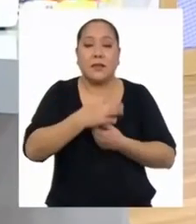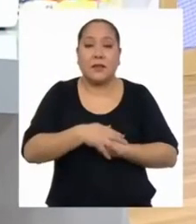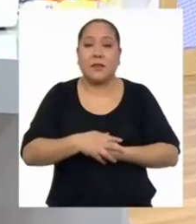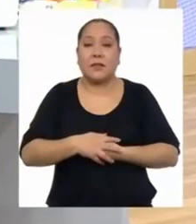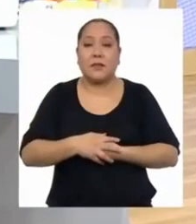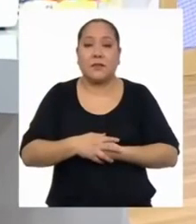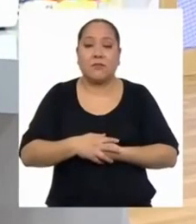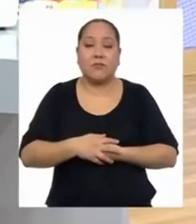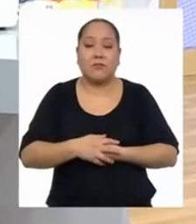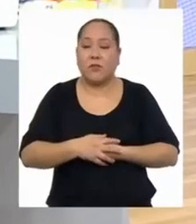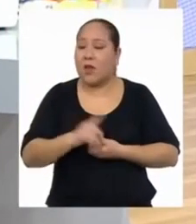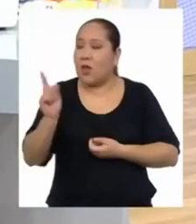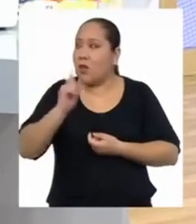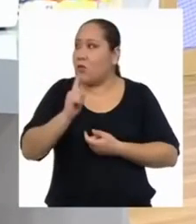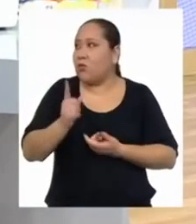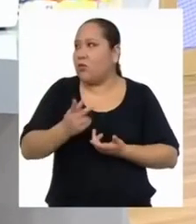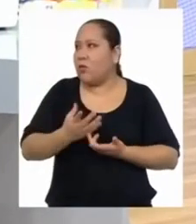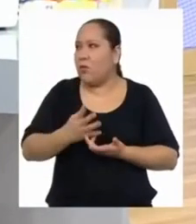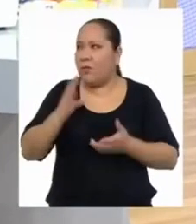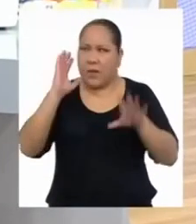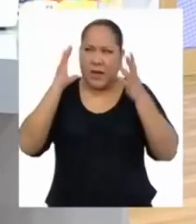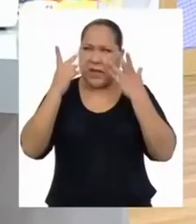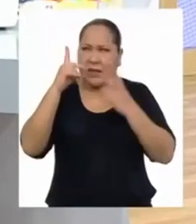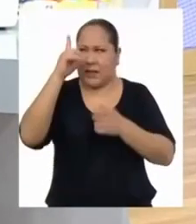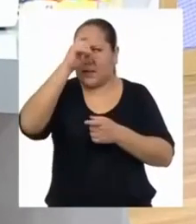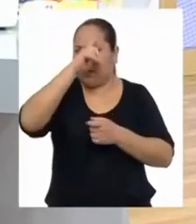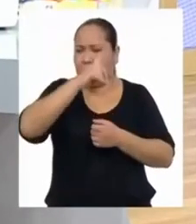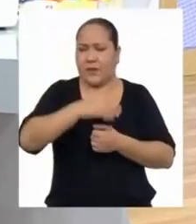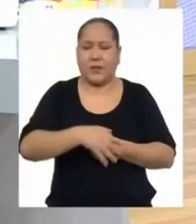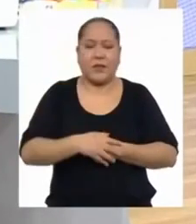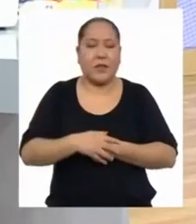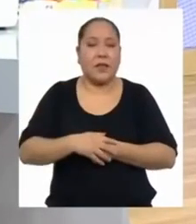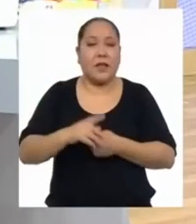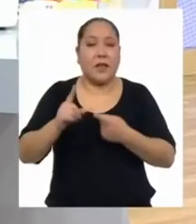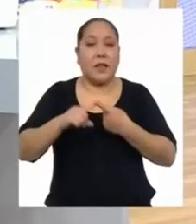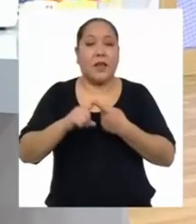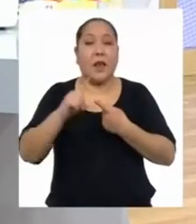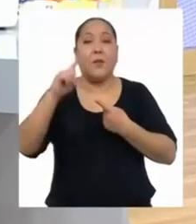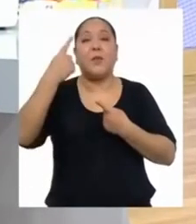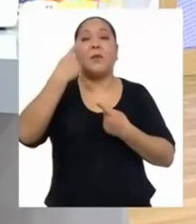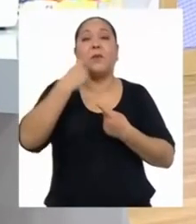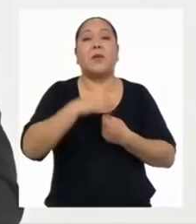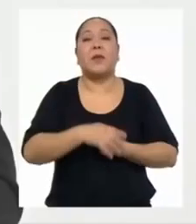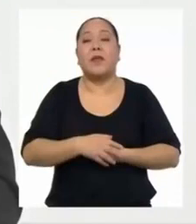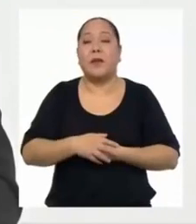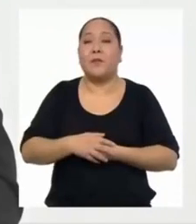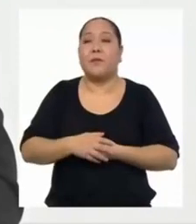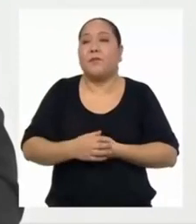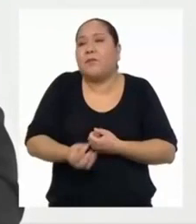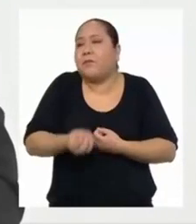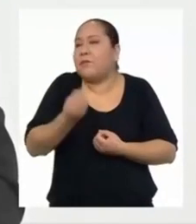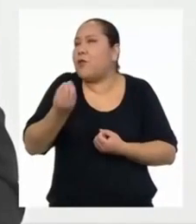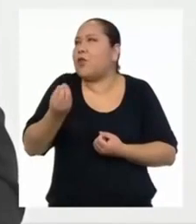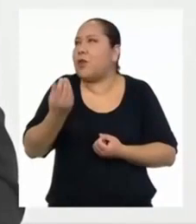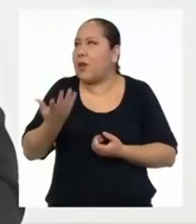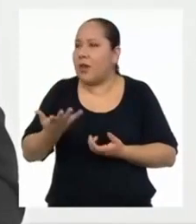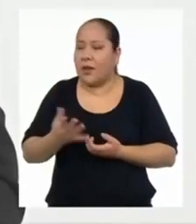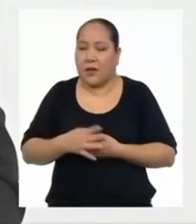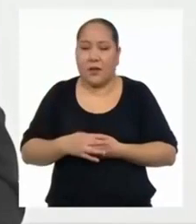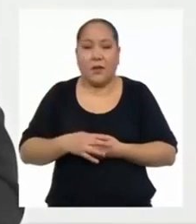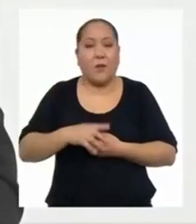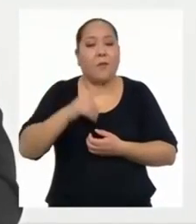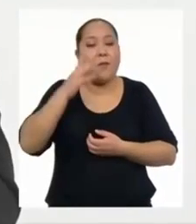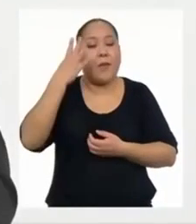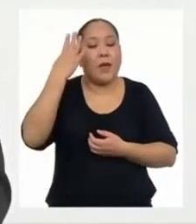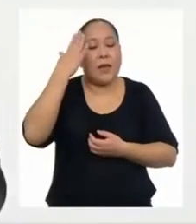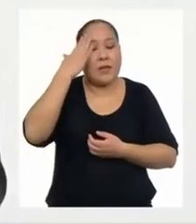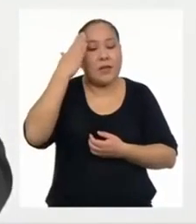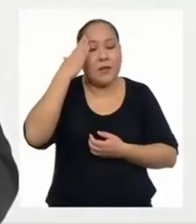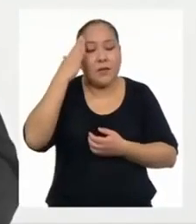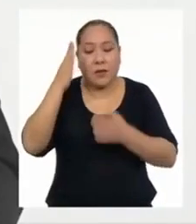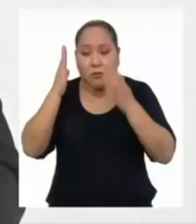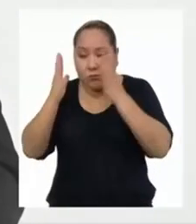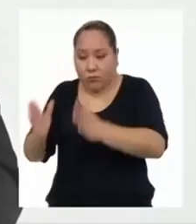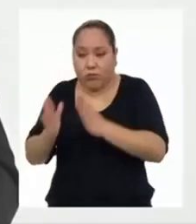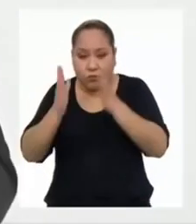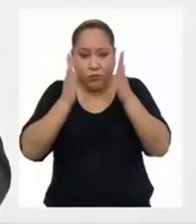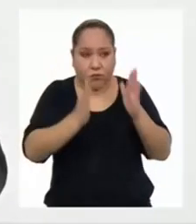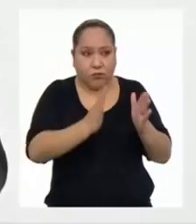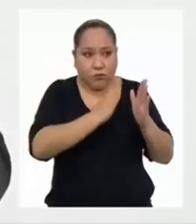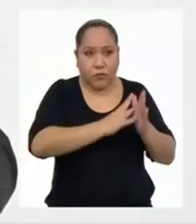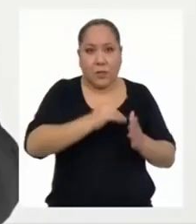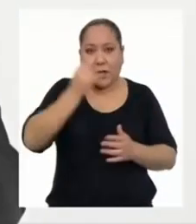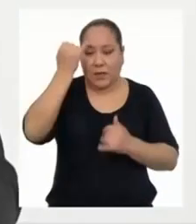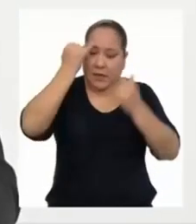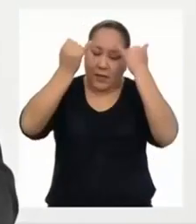No se oyen tan complicadas. La primera, ¿para qué me sirve? Para definir los aspectos claves, como el